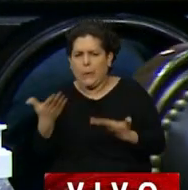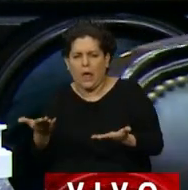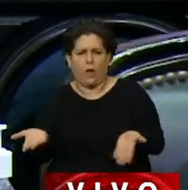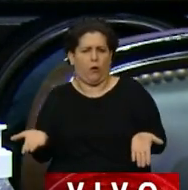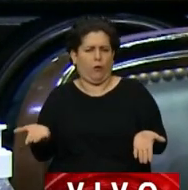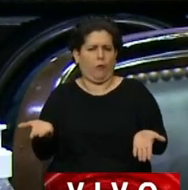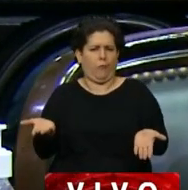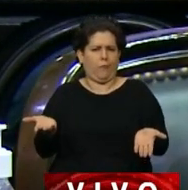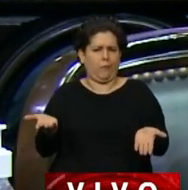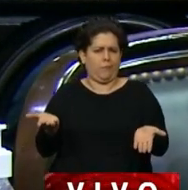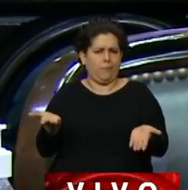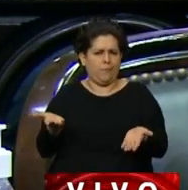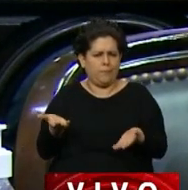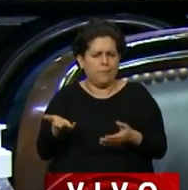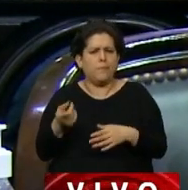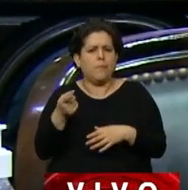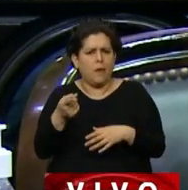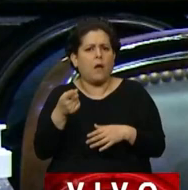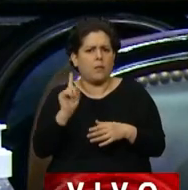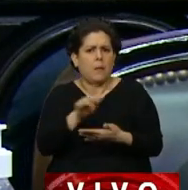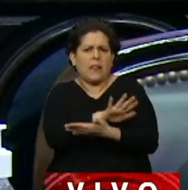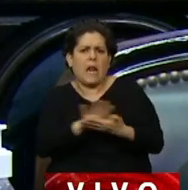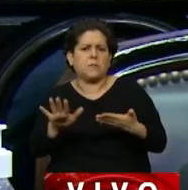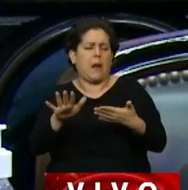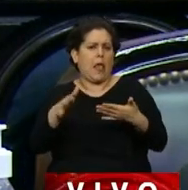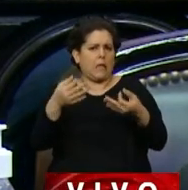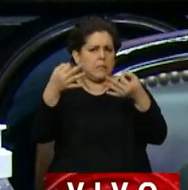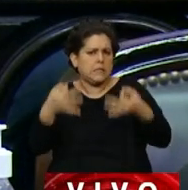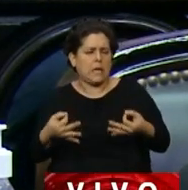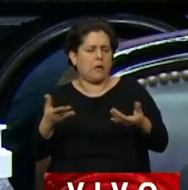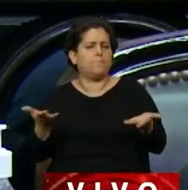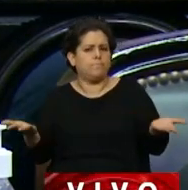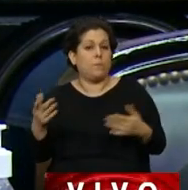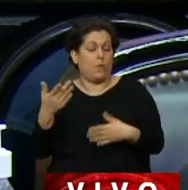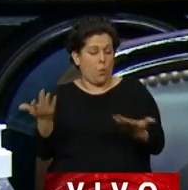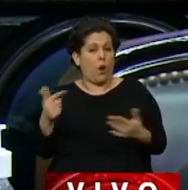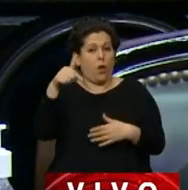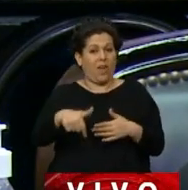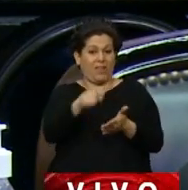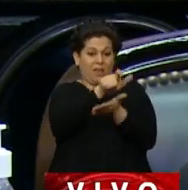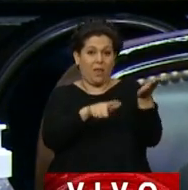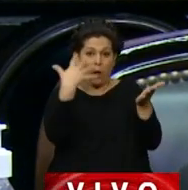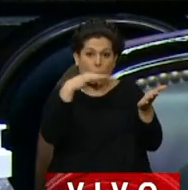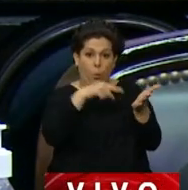la expertise que había que tener, la transparencia del sistema. Miren, este sistema en Australia